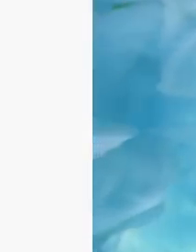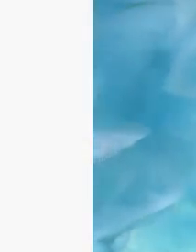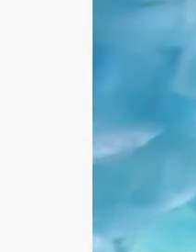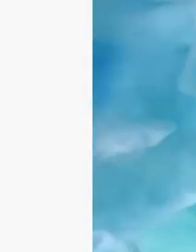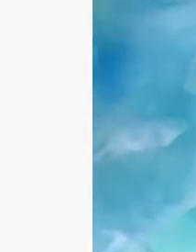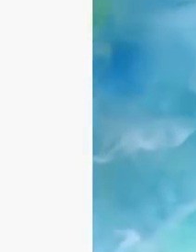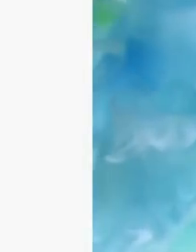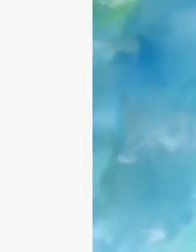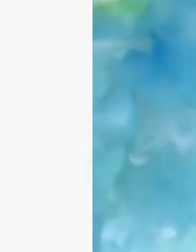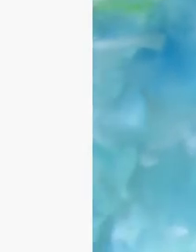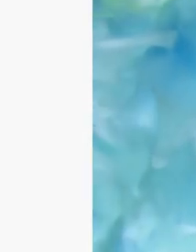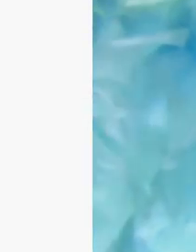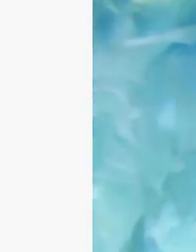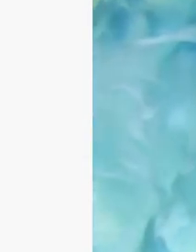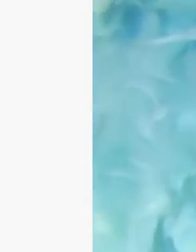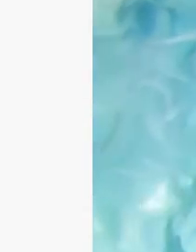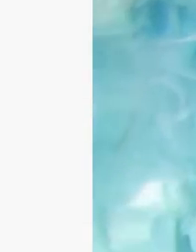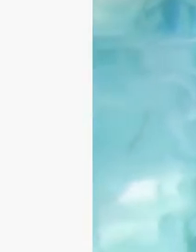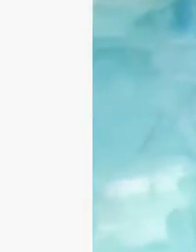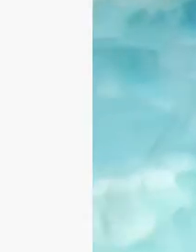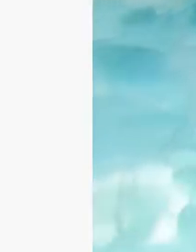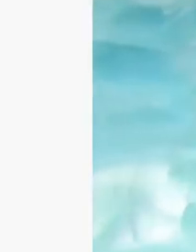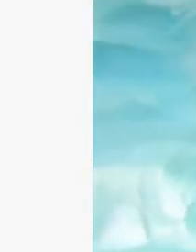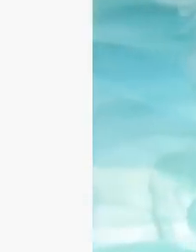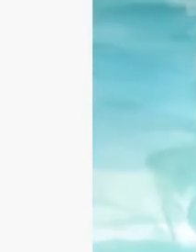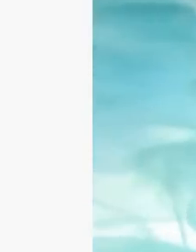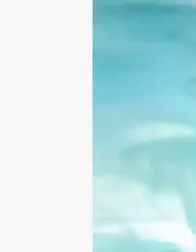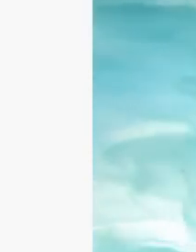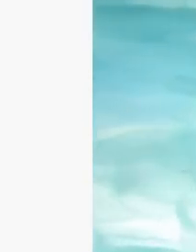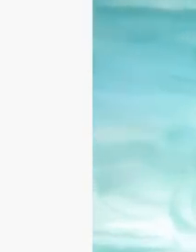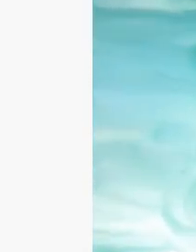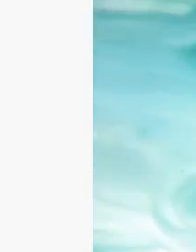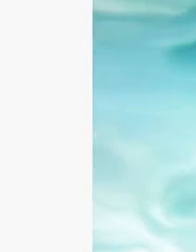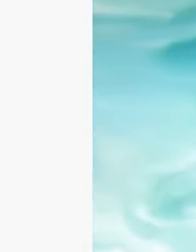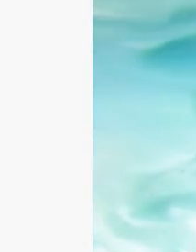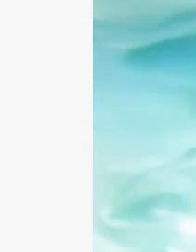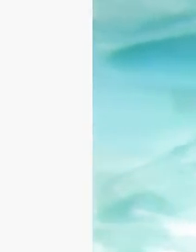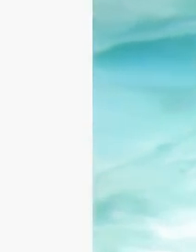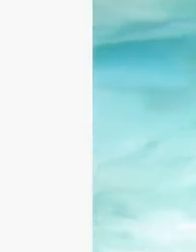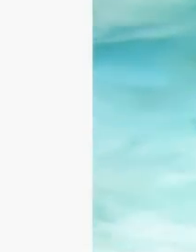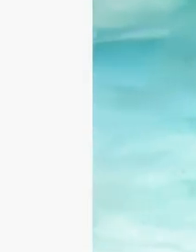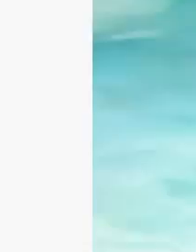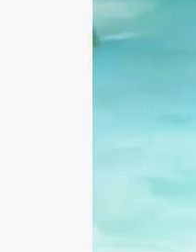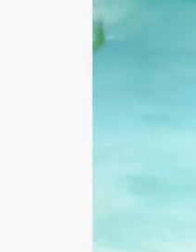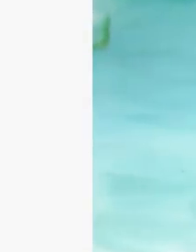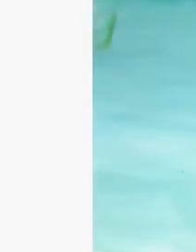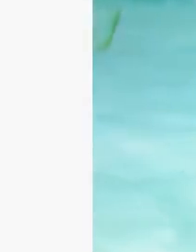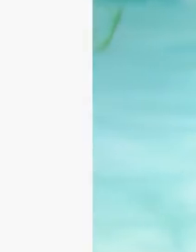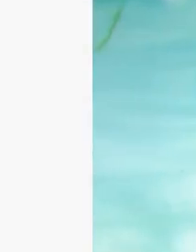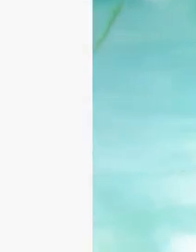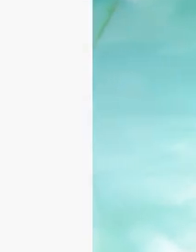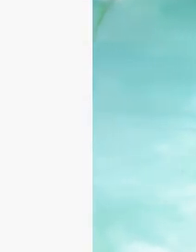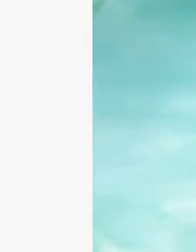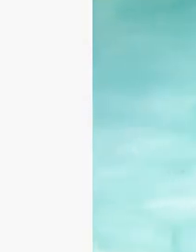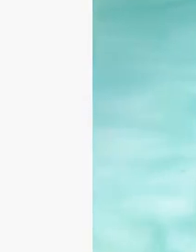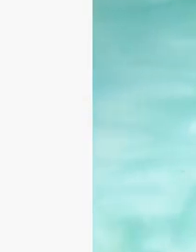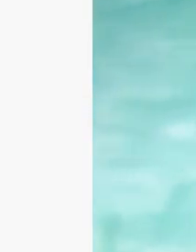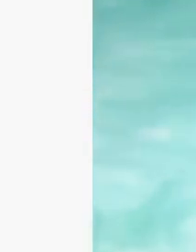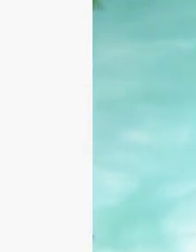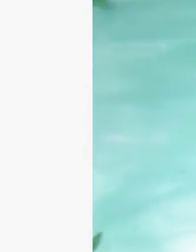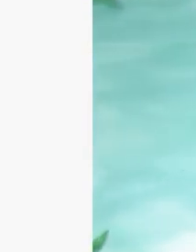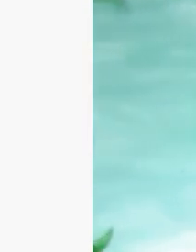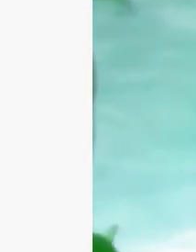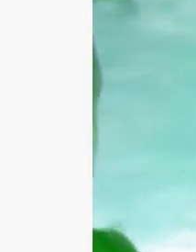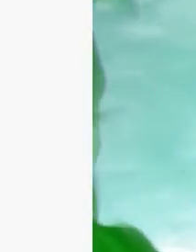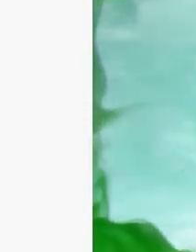absolutamente nada. Les dejo lo que dijo el infame Merolico, que le echa bien, bien pues, la bolita a la Fiscalía, pues un poco